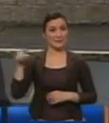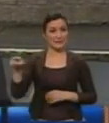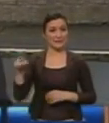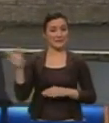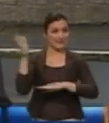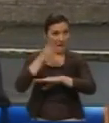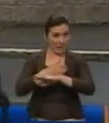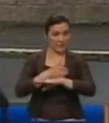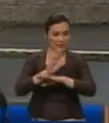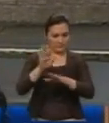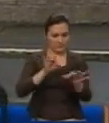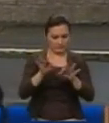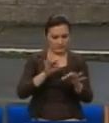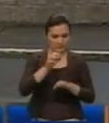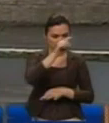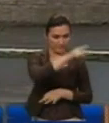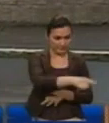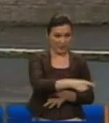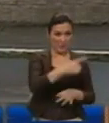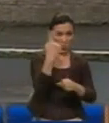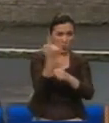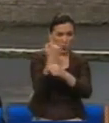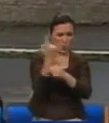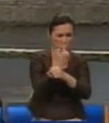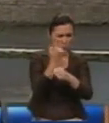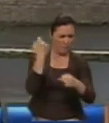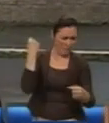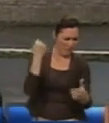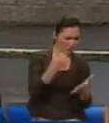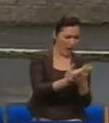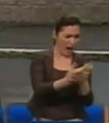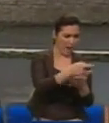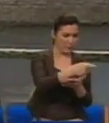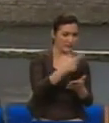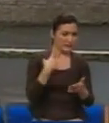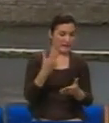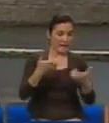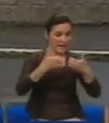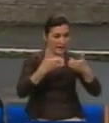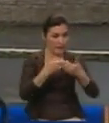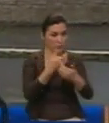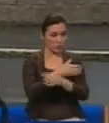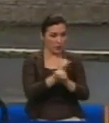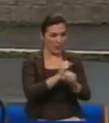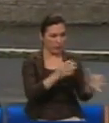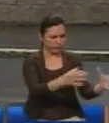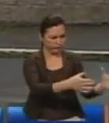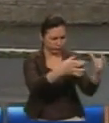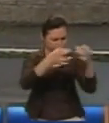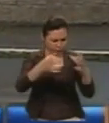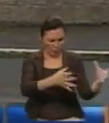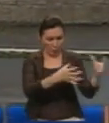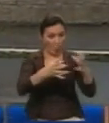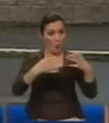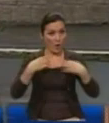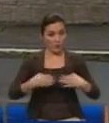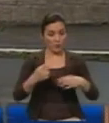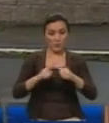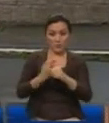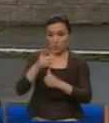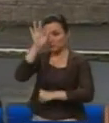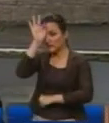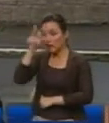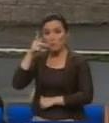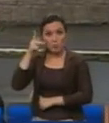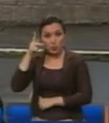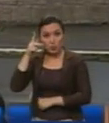legales correspondientes y luego empezaron a traerlos desde la medianoche aproximadamente aquí al Fuerte Militar